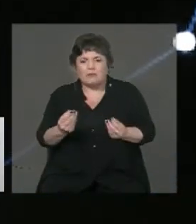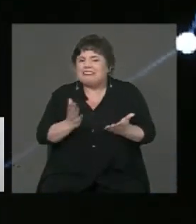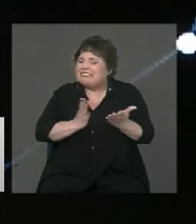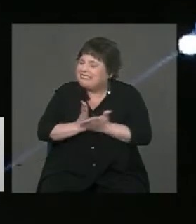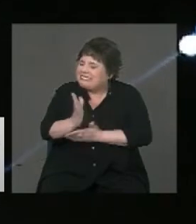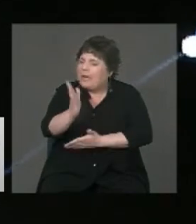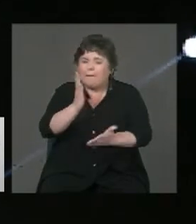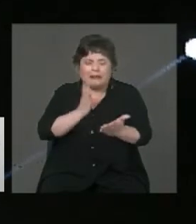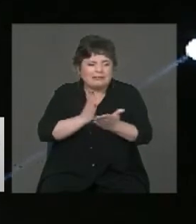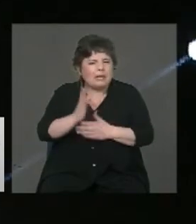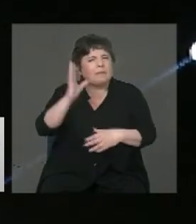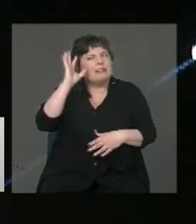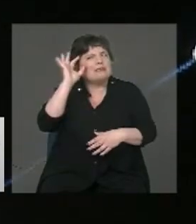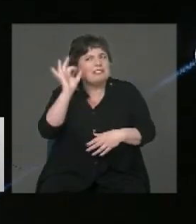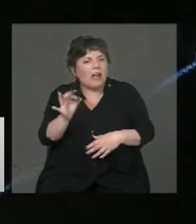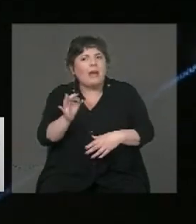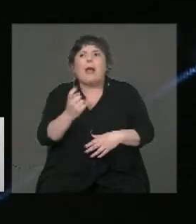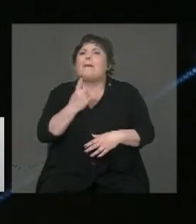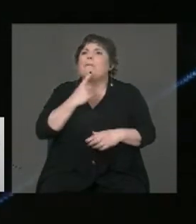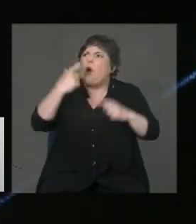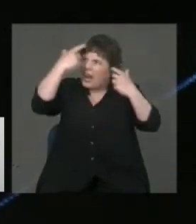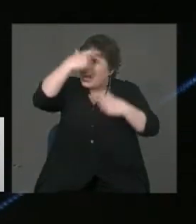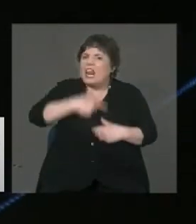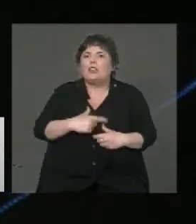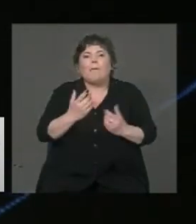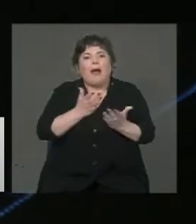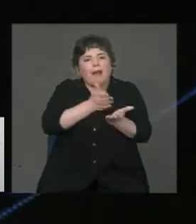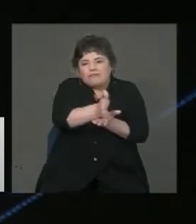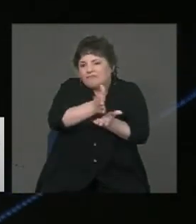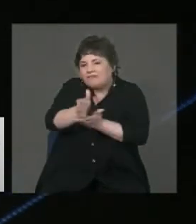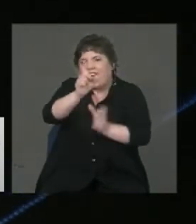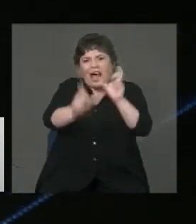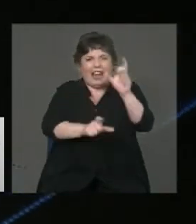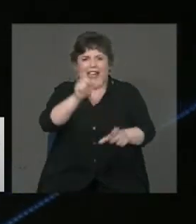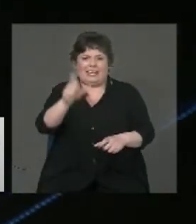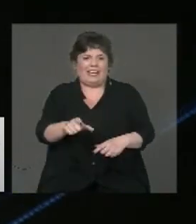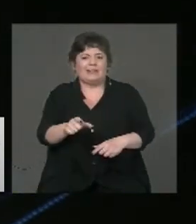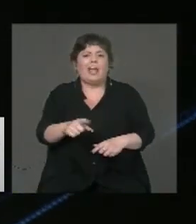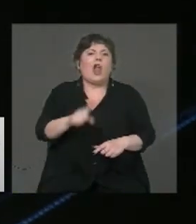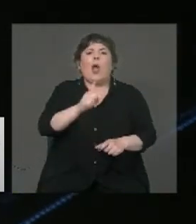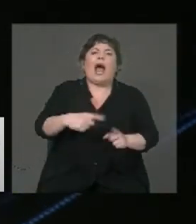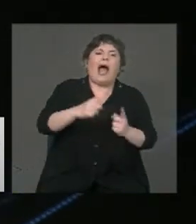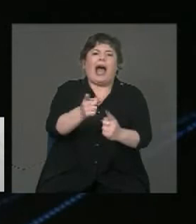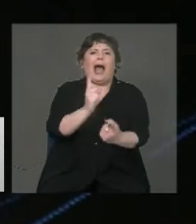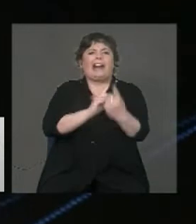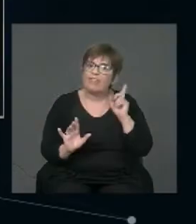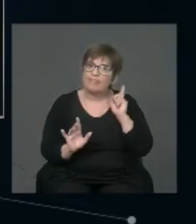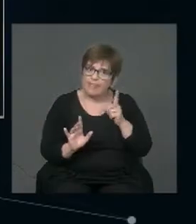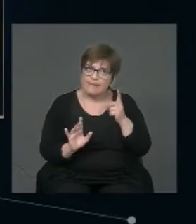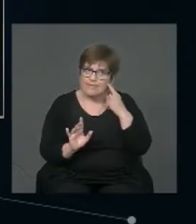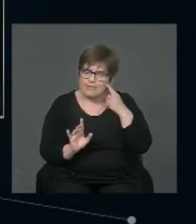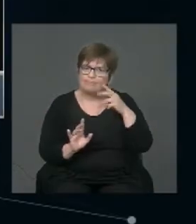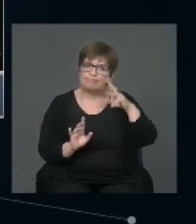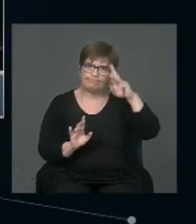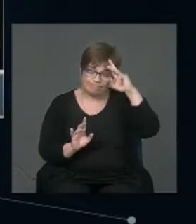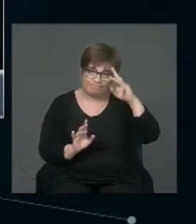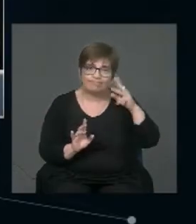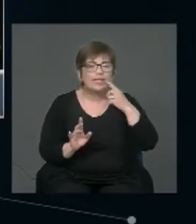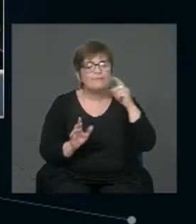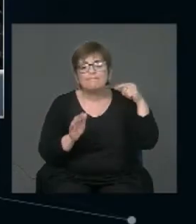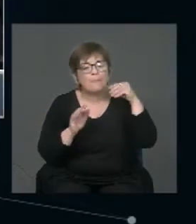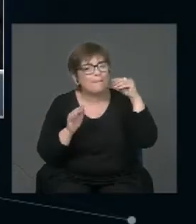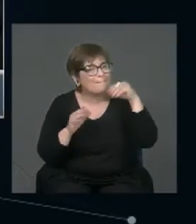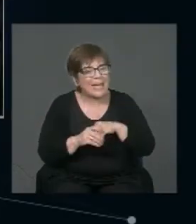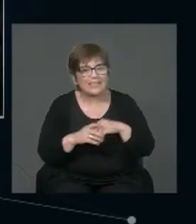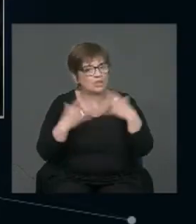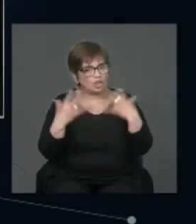fue saber que los políticos estamos al servicio de la gente. Nunca la gente tiene que estar al servicio de los políticos. Según el director de Improfit,